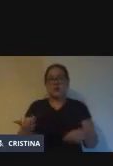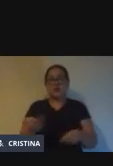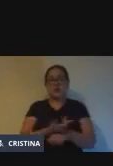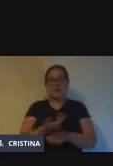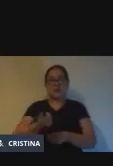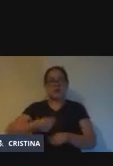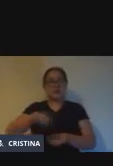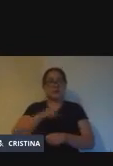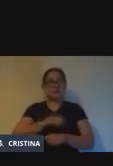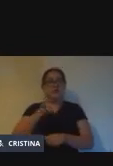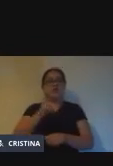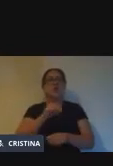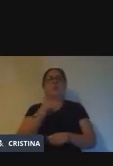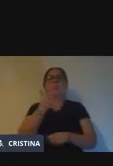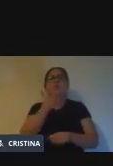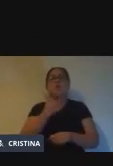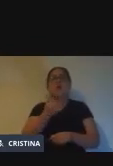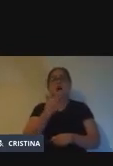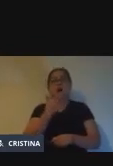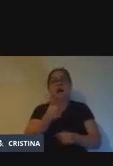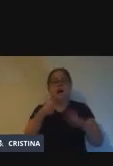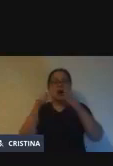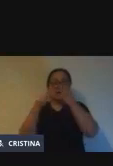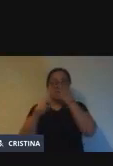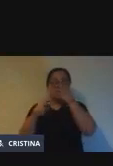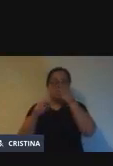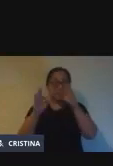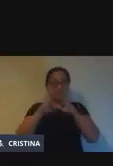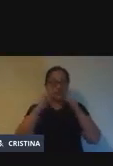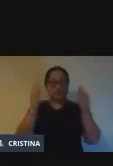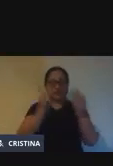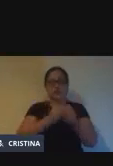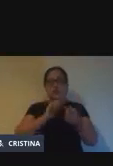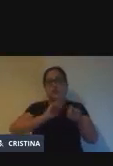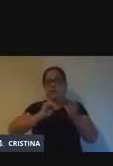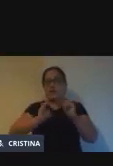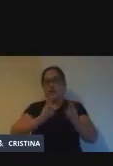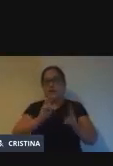un espacio de plática, pero no plática